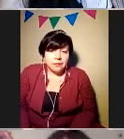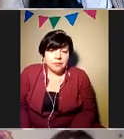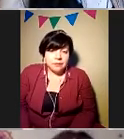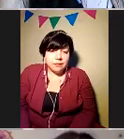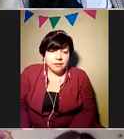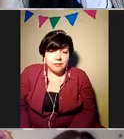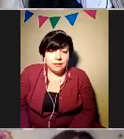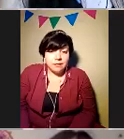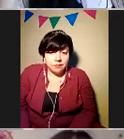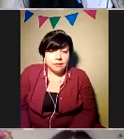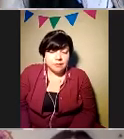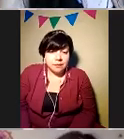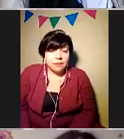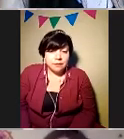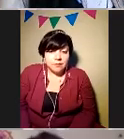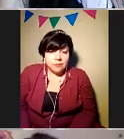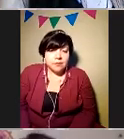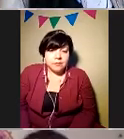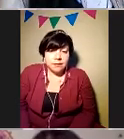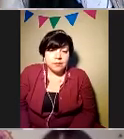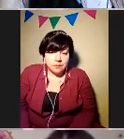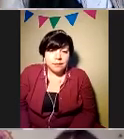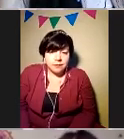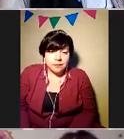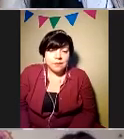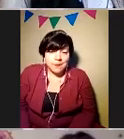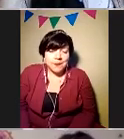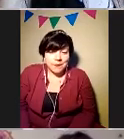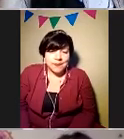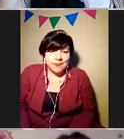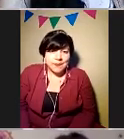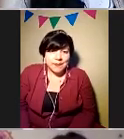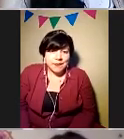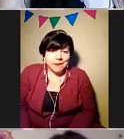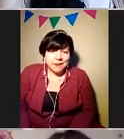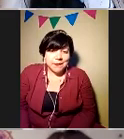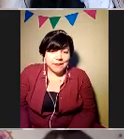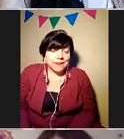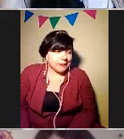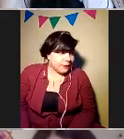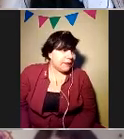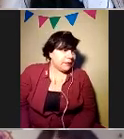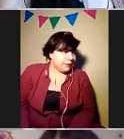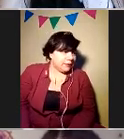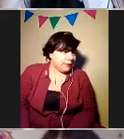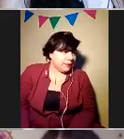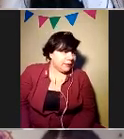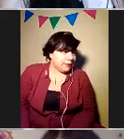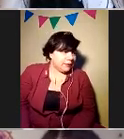como que igual a favor del slow fashion, que más adelante lo van a hablar, igual le planteen esto a las personas.